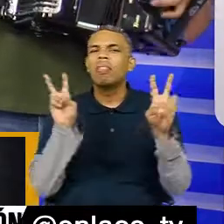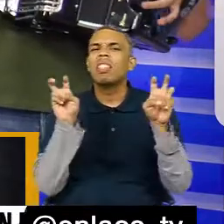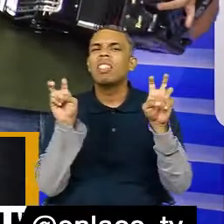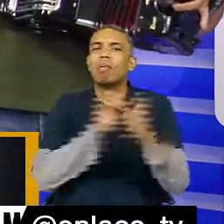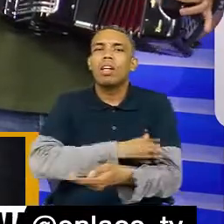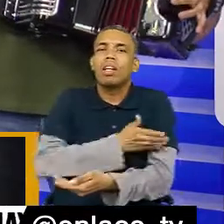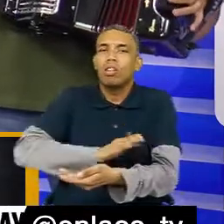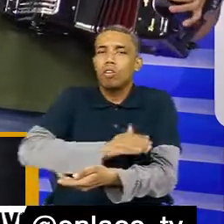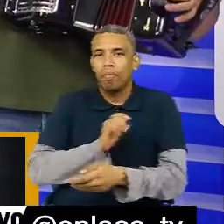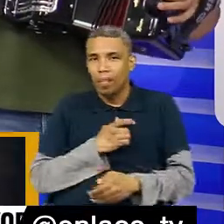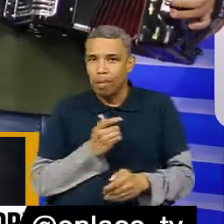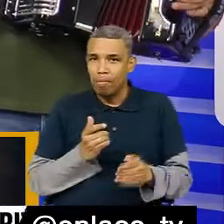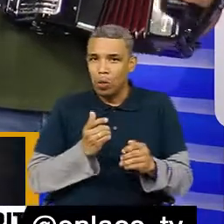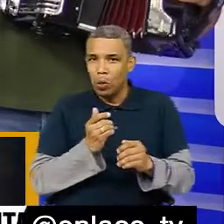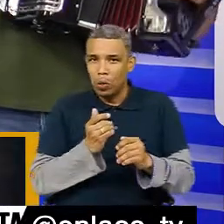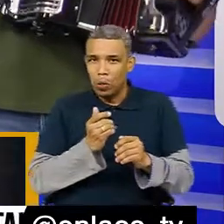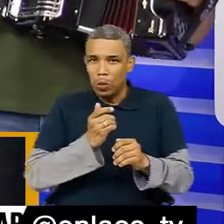¡Esto es un amor